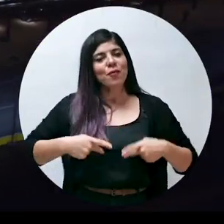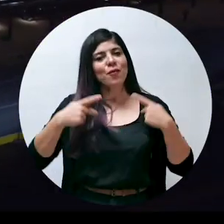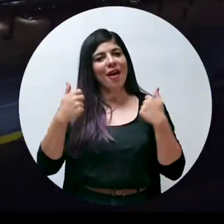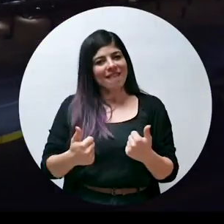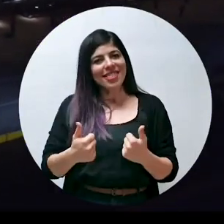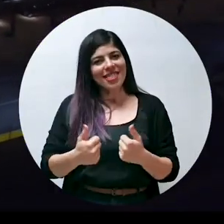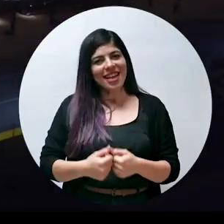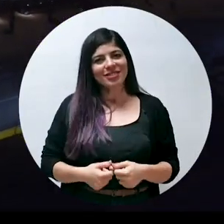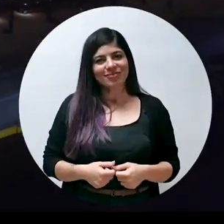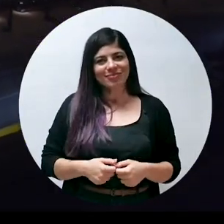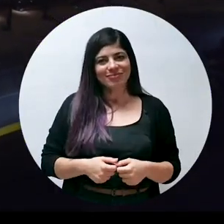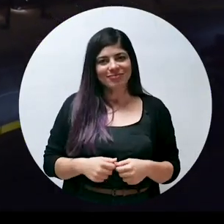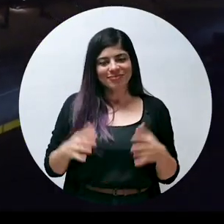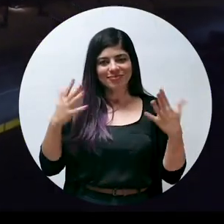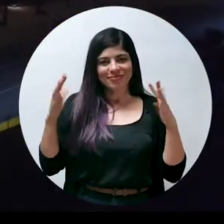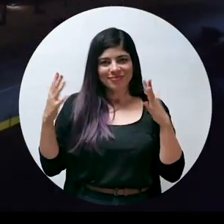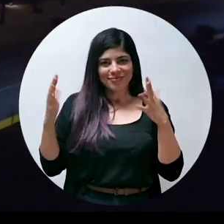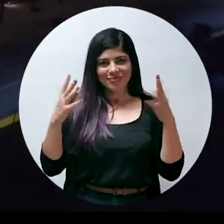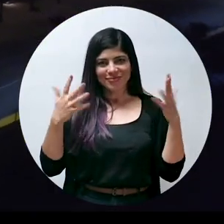Gracias.